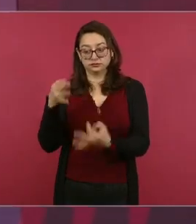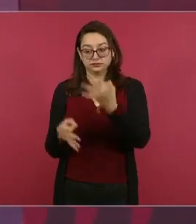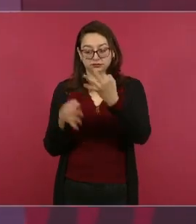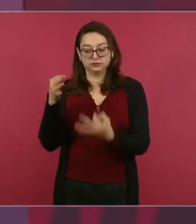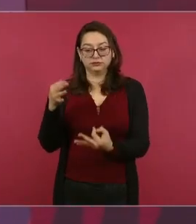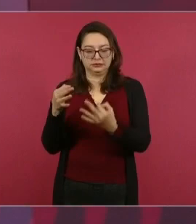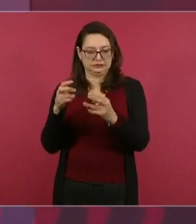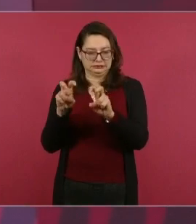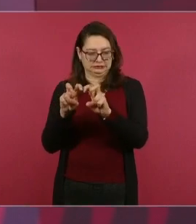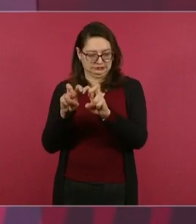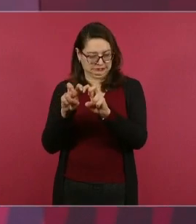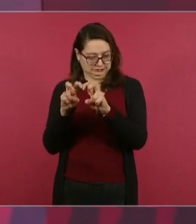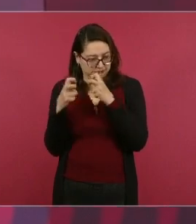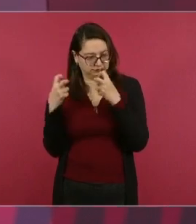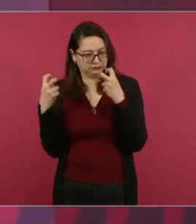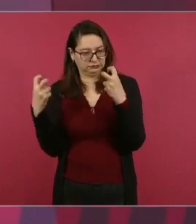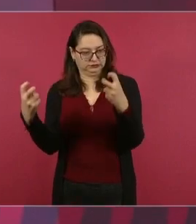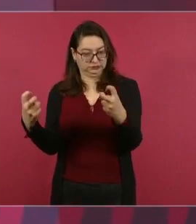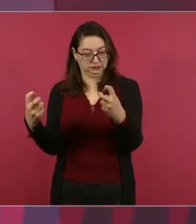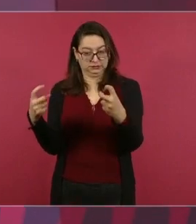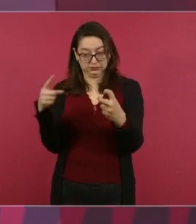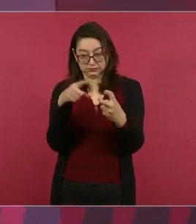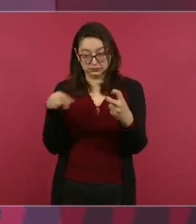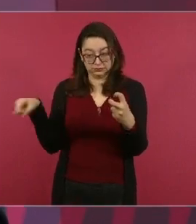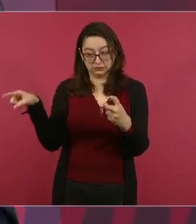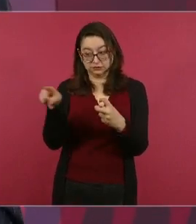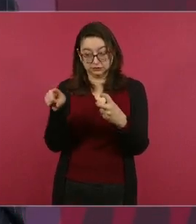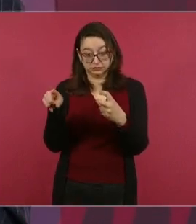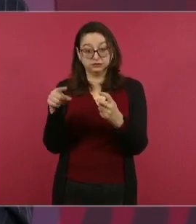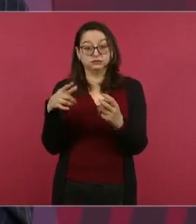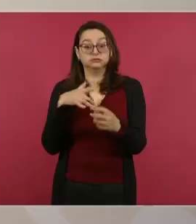tribunales están ya por resolver,